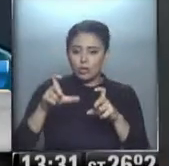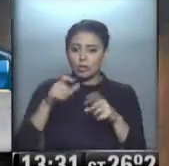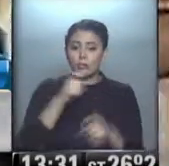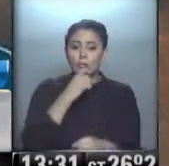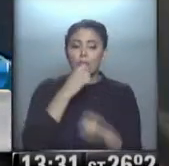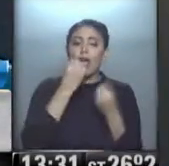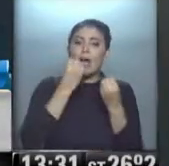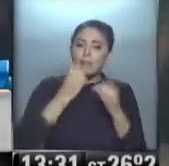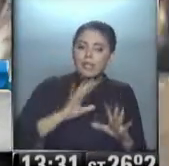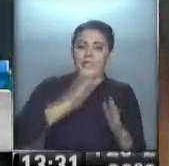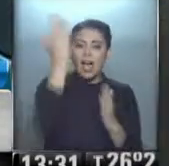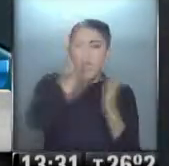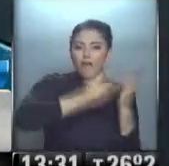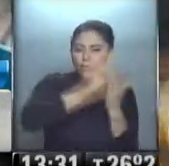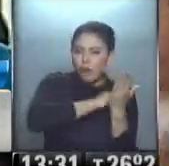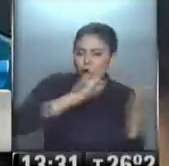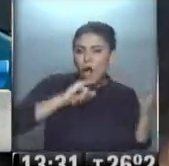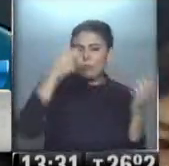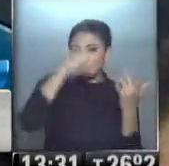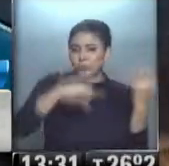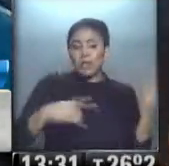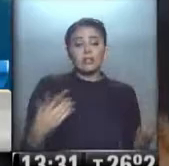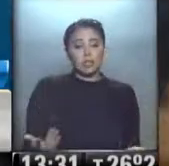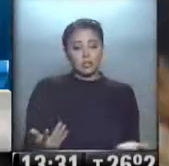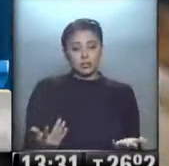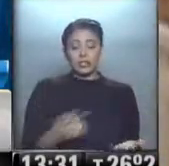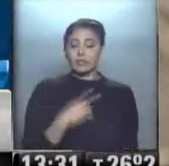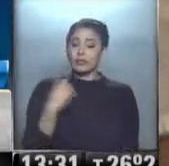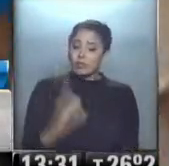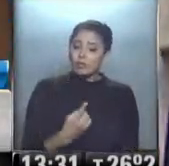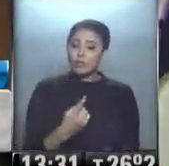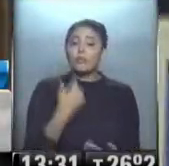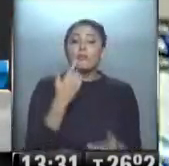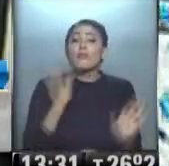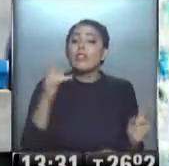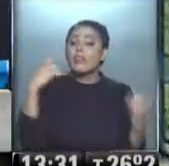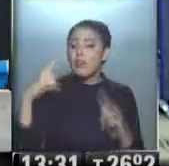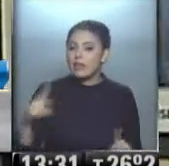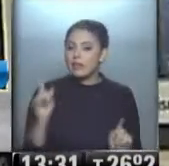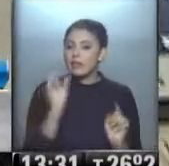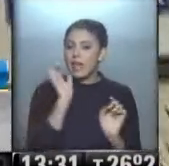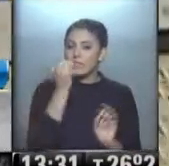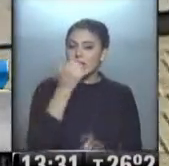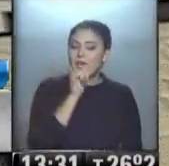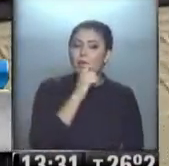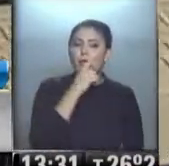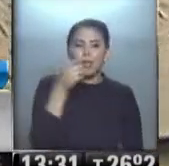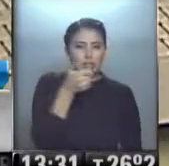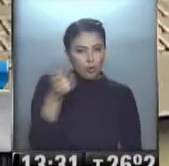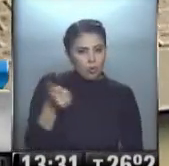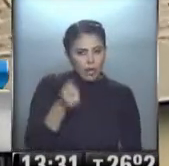realización de informes eso entonces lo que hicimos fue probar con diferentes cámaras cámaras de celulares